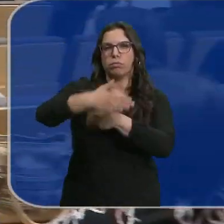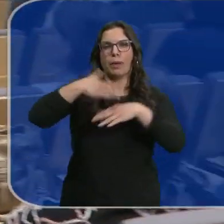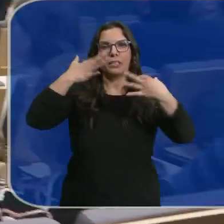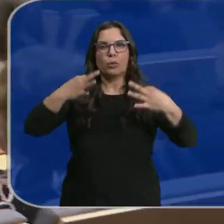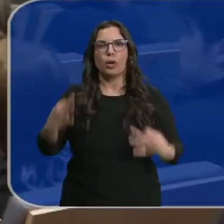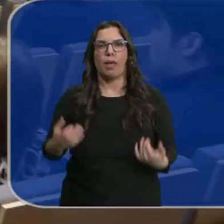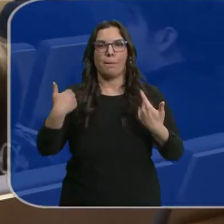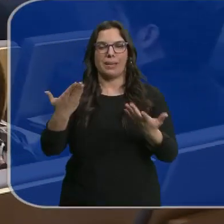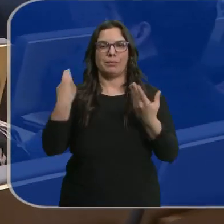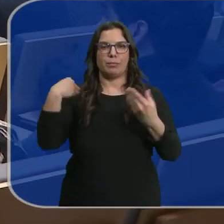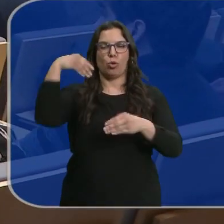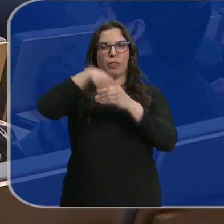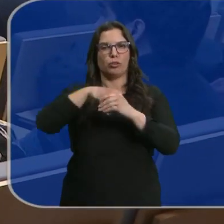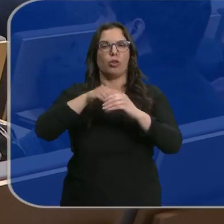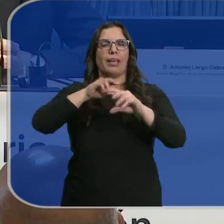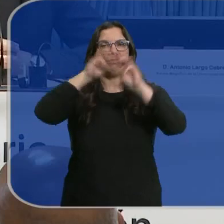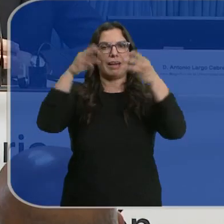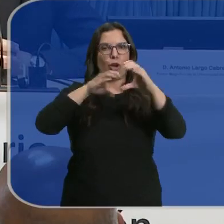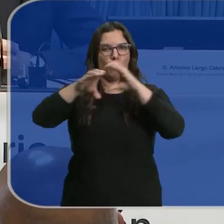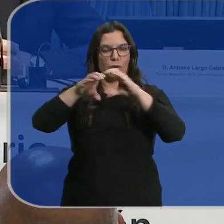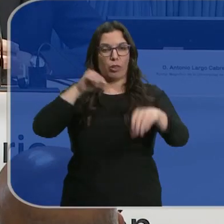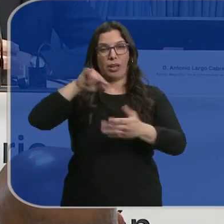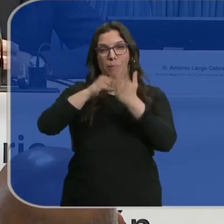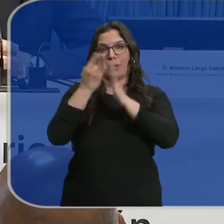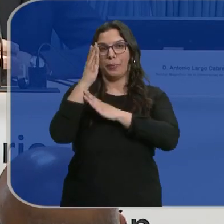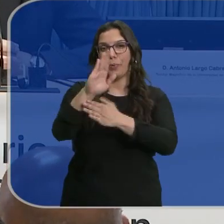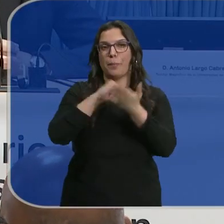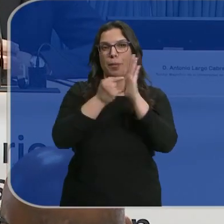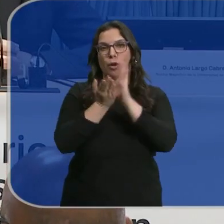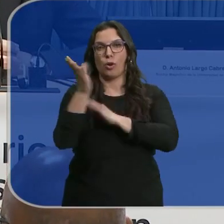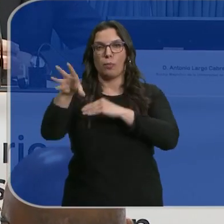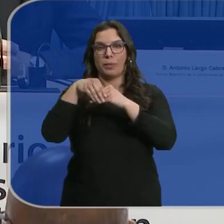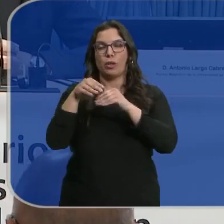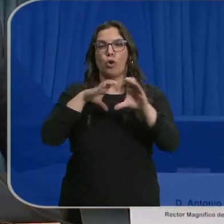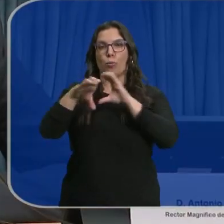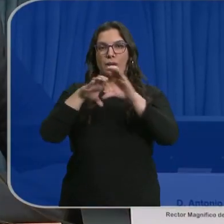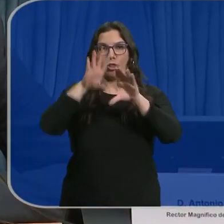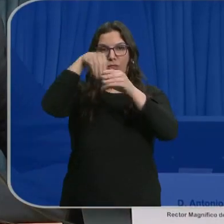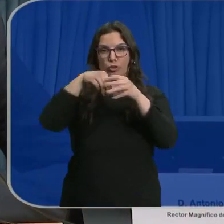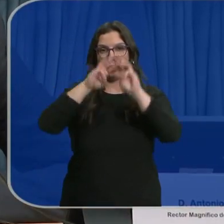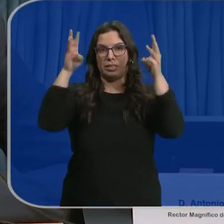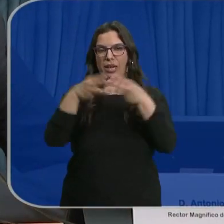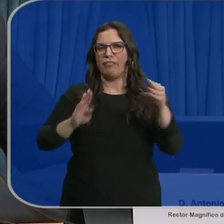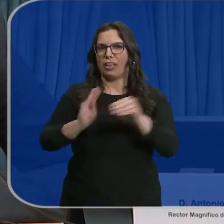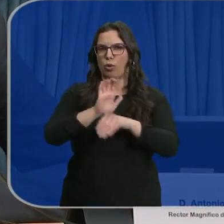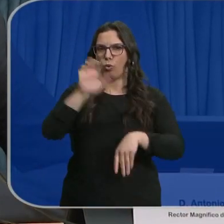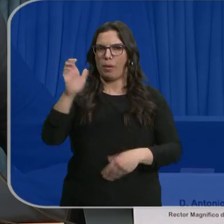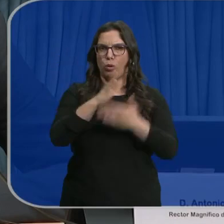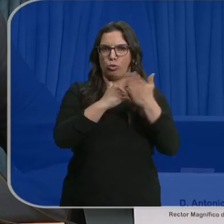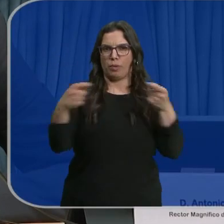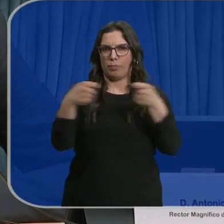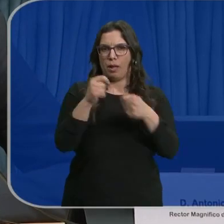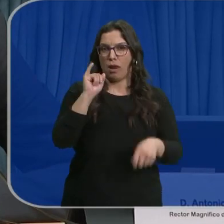la seguridad de las comunicaciones. En León se ha presentado el Plan Complementario de Comunicaciones Cuánticas, que cuenta con financiación europea y